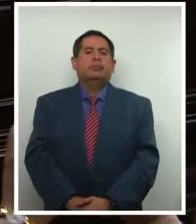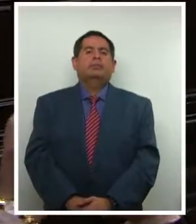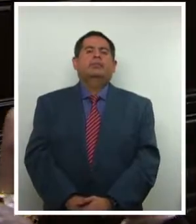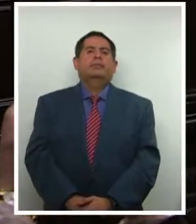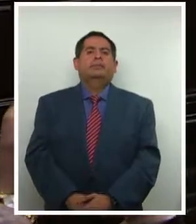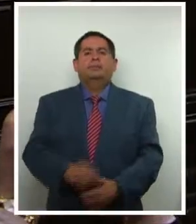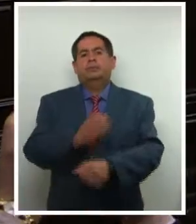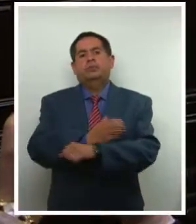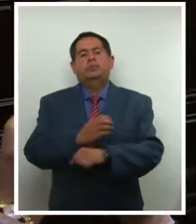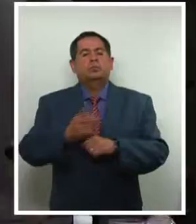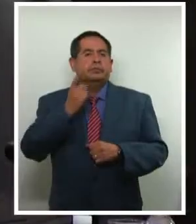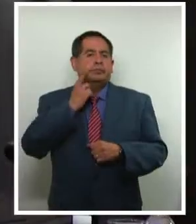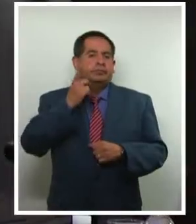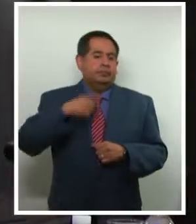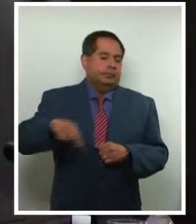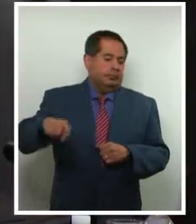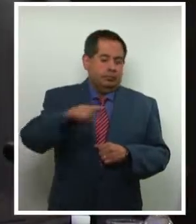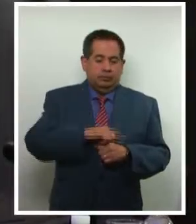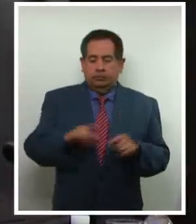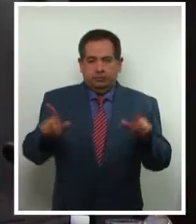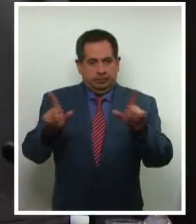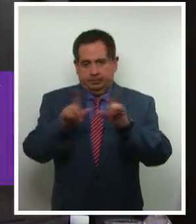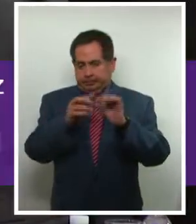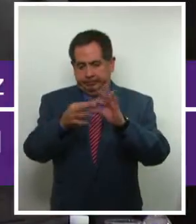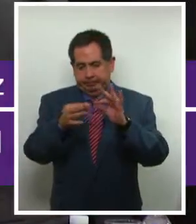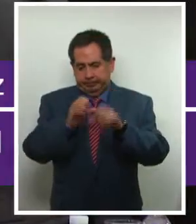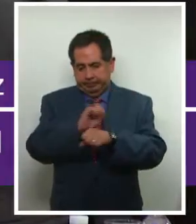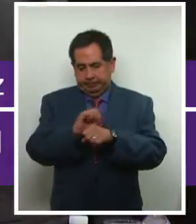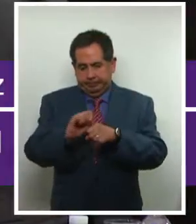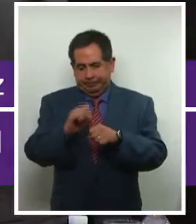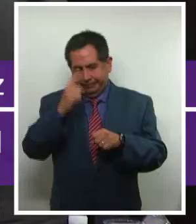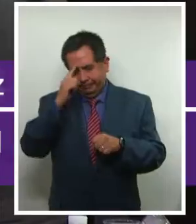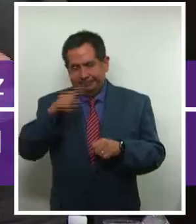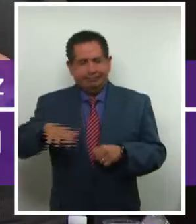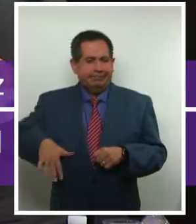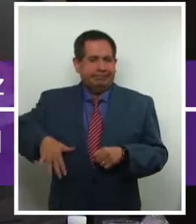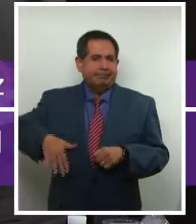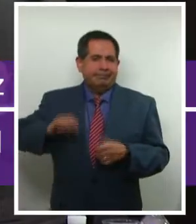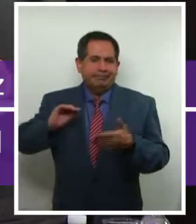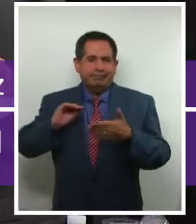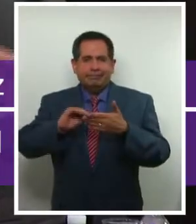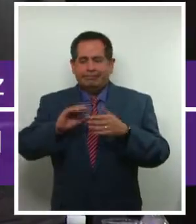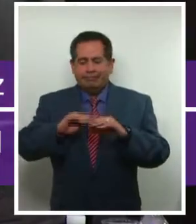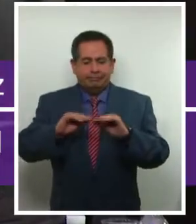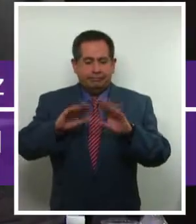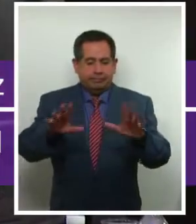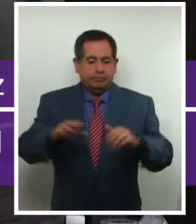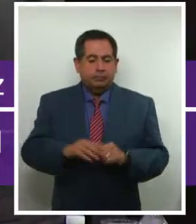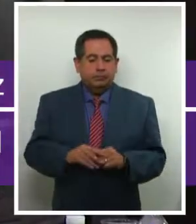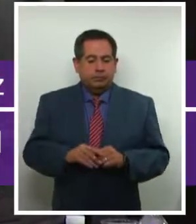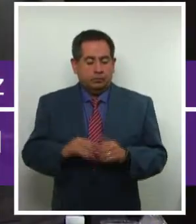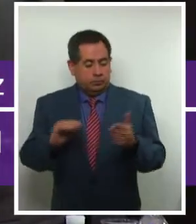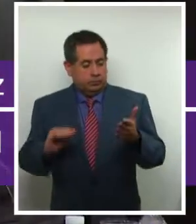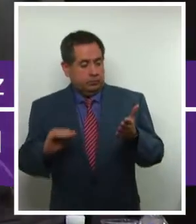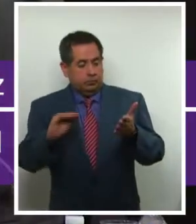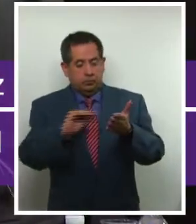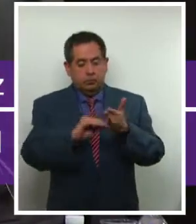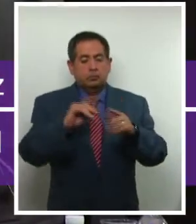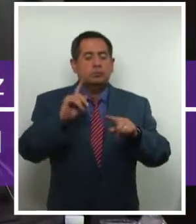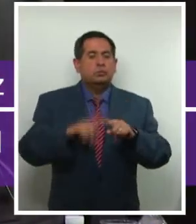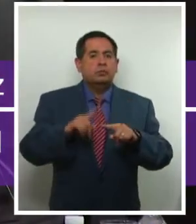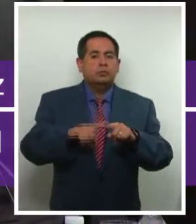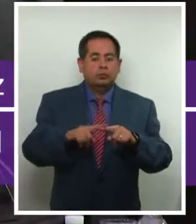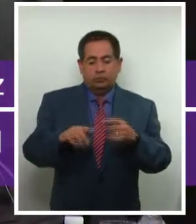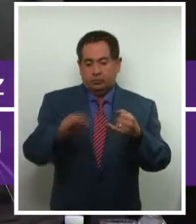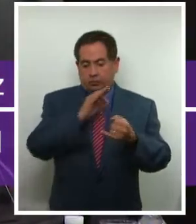Compañeras y compañeros diputados, solamente es para esta precisión que mencionaba yo hace rato. La adición iría